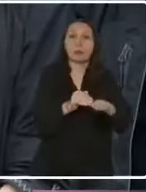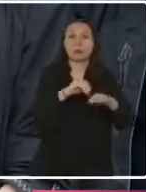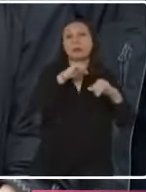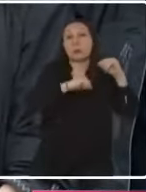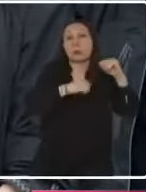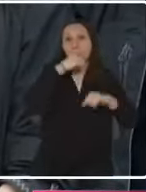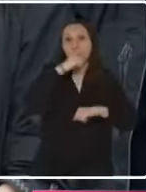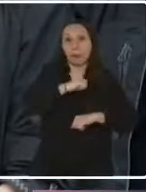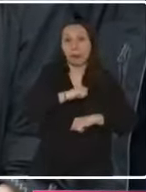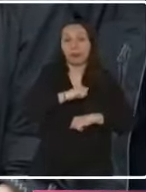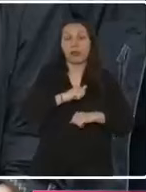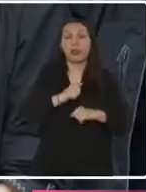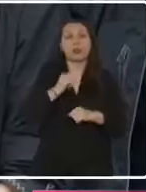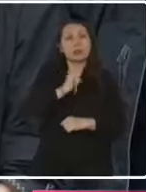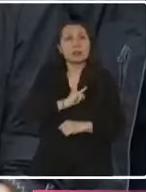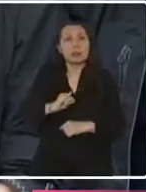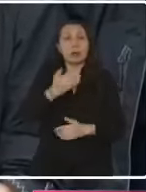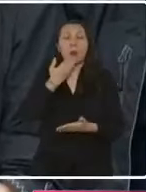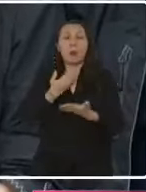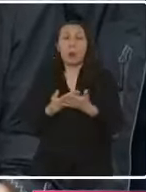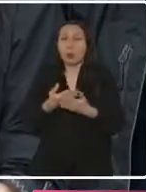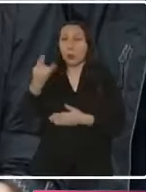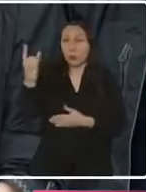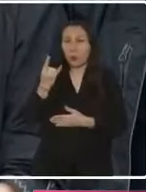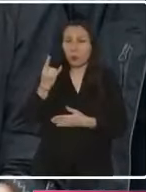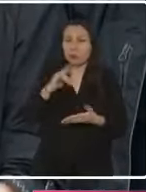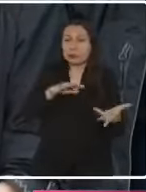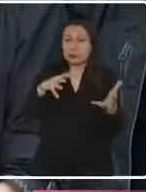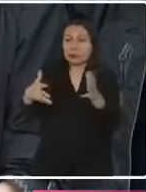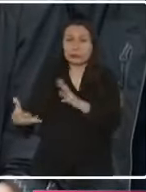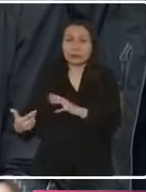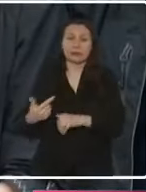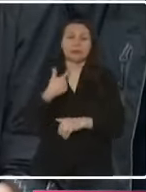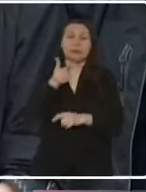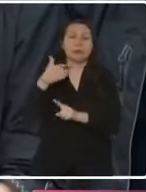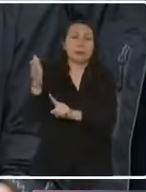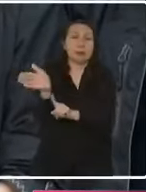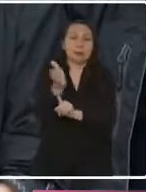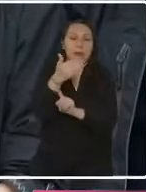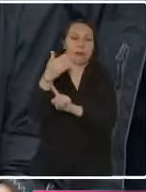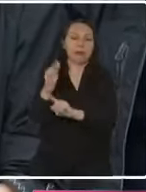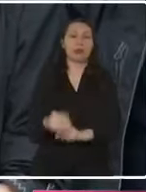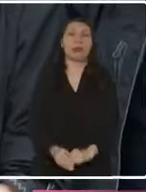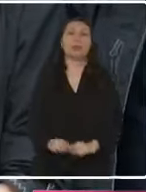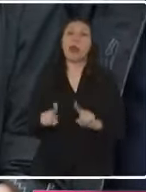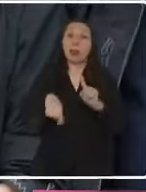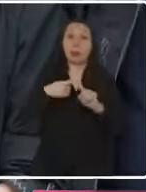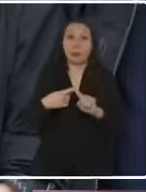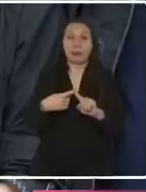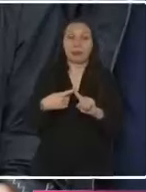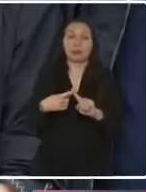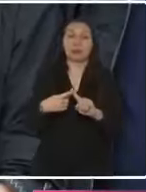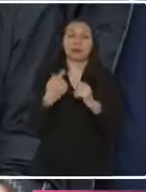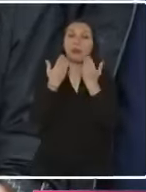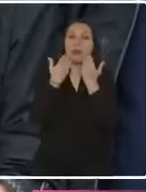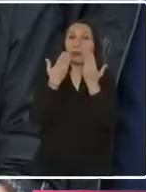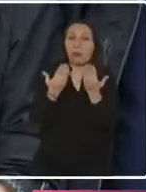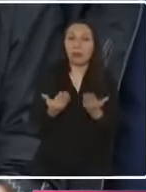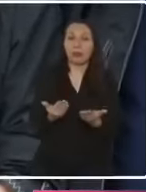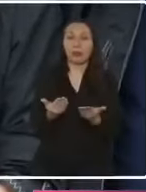privado cada vez que emergencias de estas características sacuden a nuestra patria. Además,